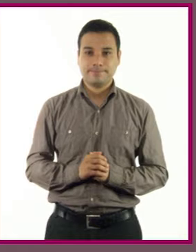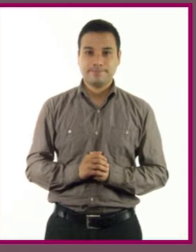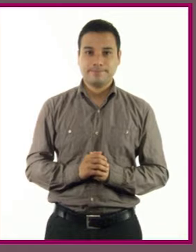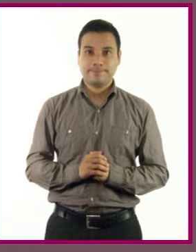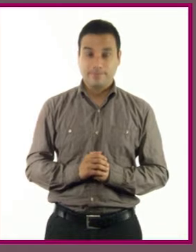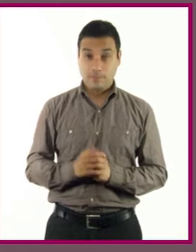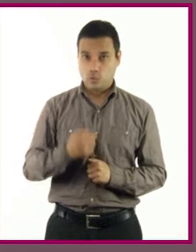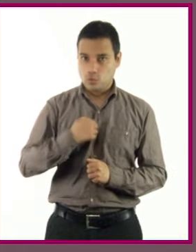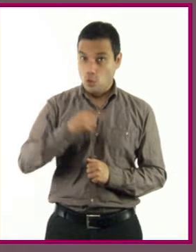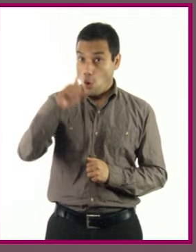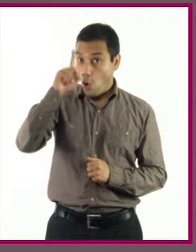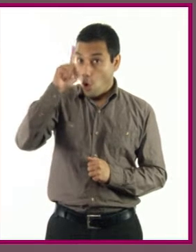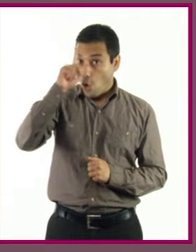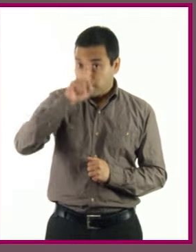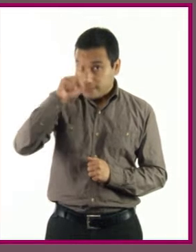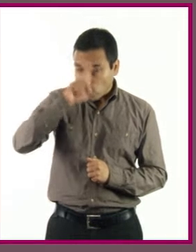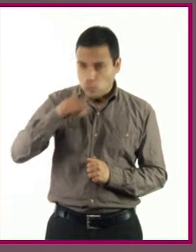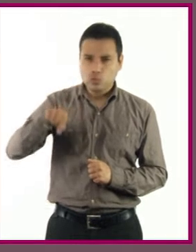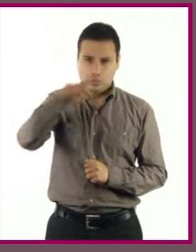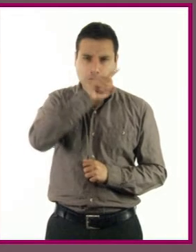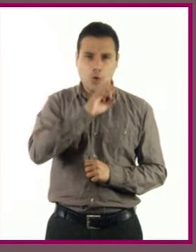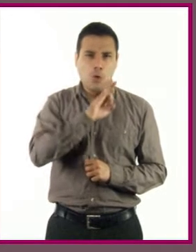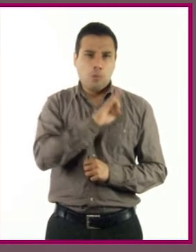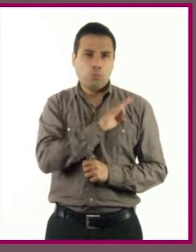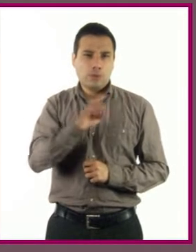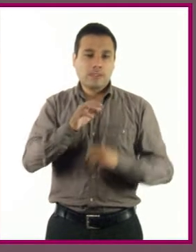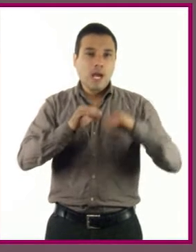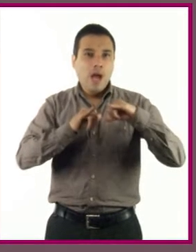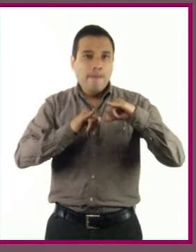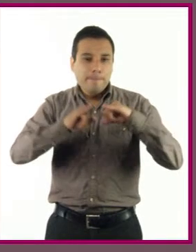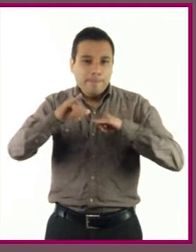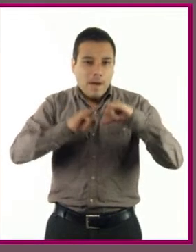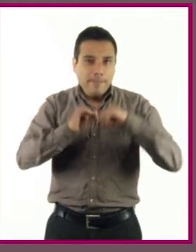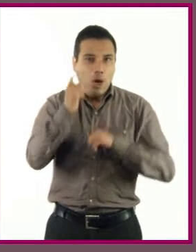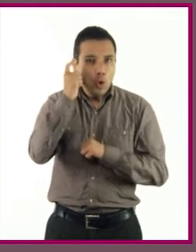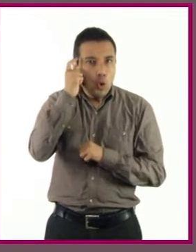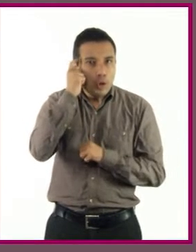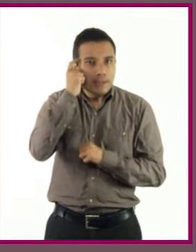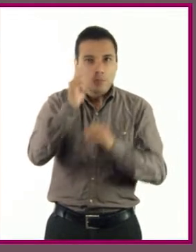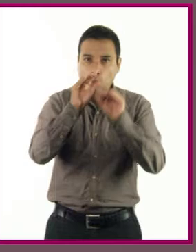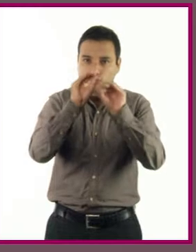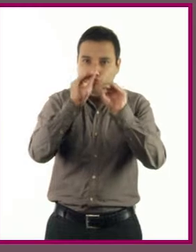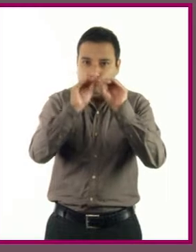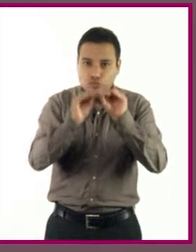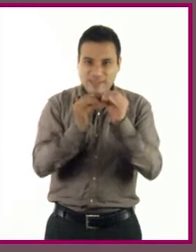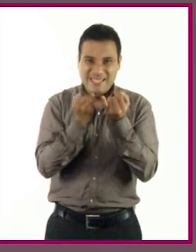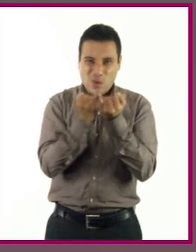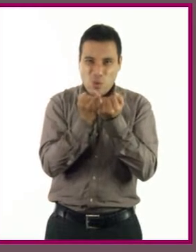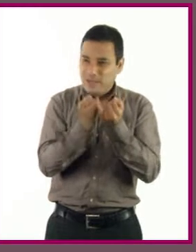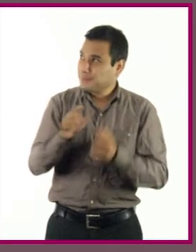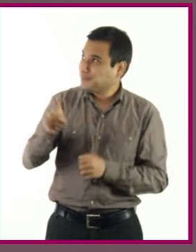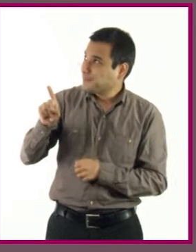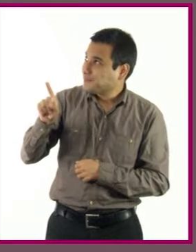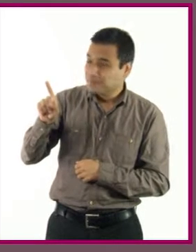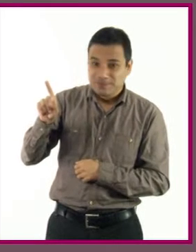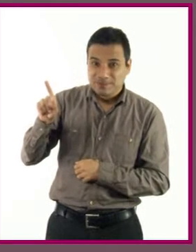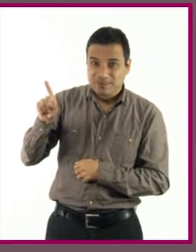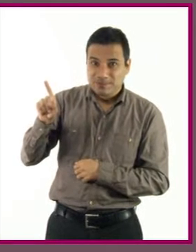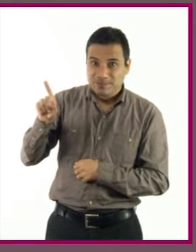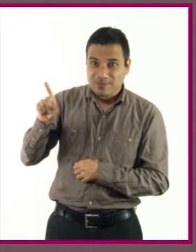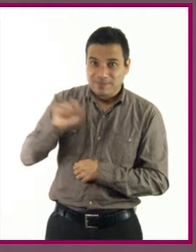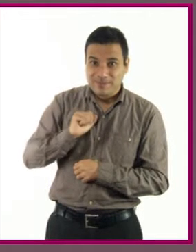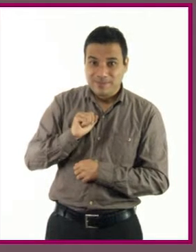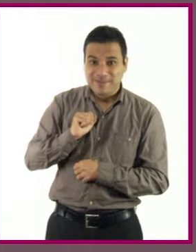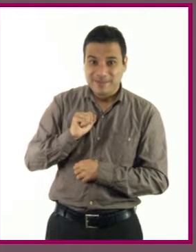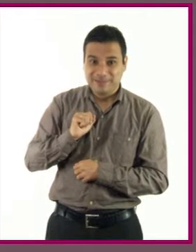les sugerimos elaborar un mapa cognitivo de escalones, como el que podemos ver en pantalla. Cada escalón nos